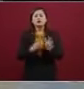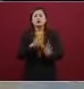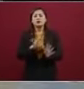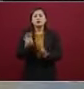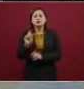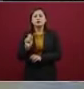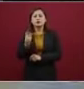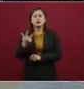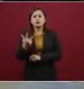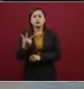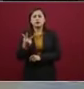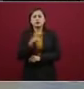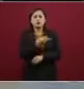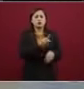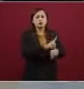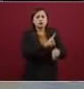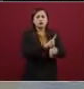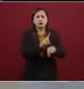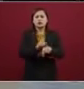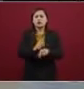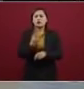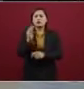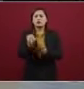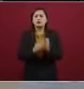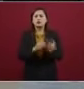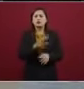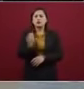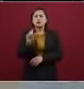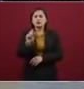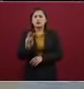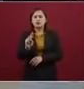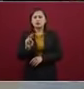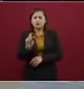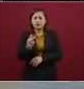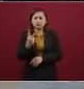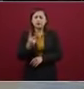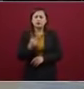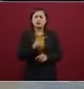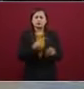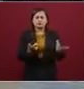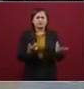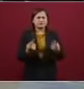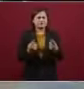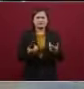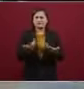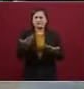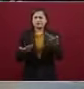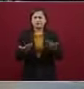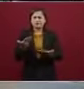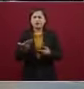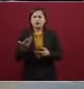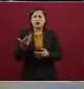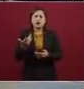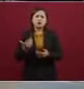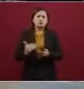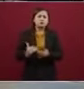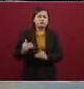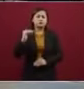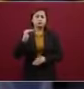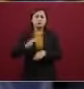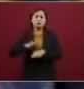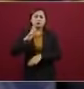10.928 y los homicidios diarios dan 9.522. De todos modos, es más elevado de los 8.000 que decía el Secretariado Nacional de Seguridad